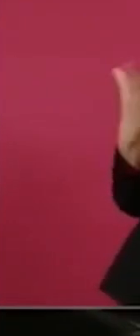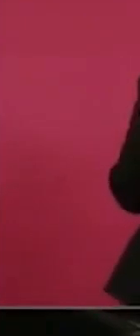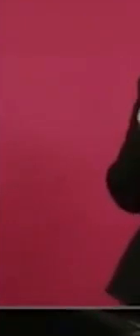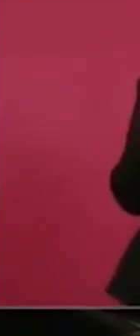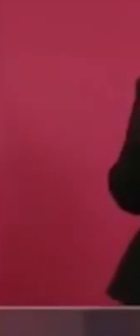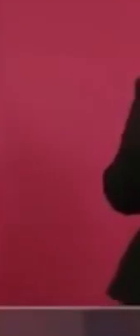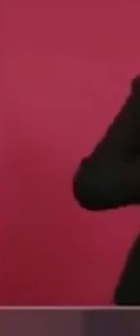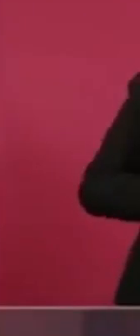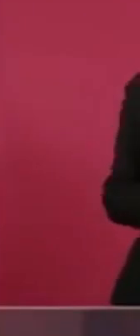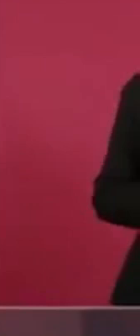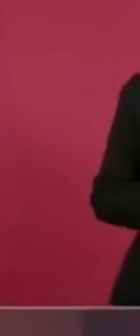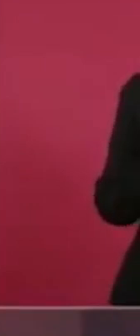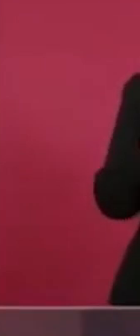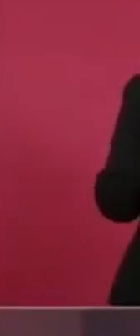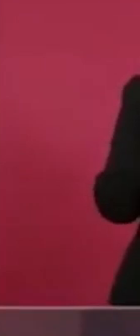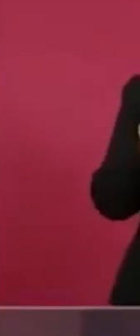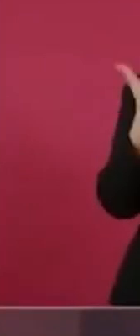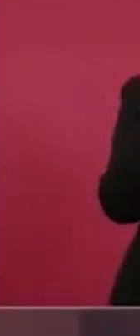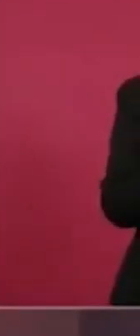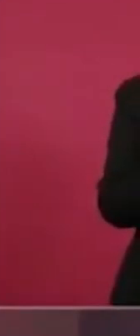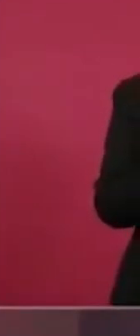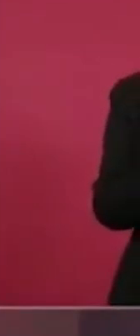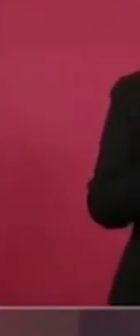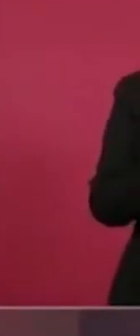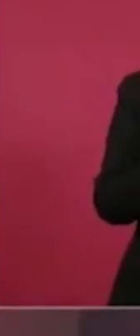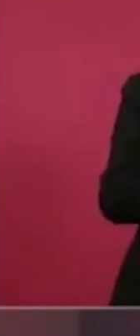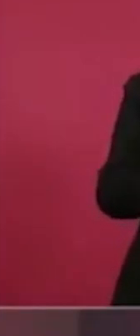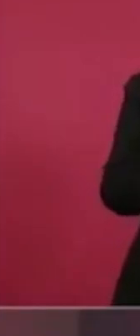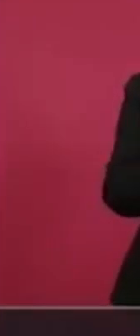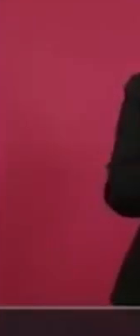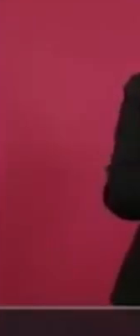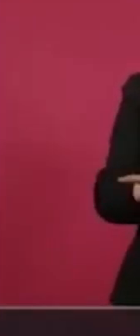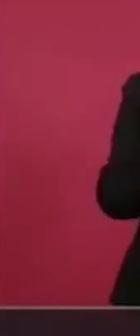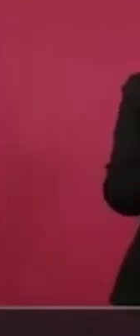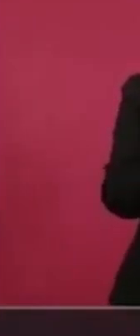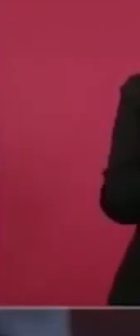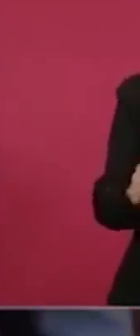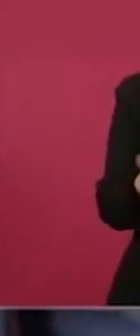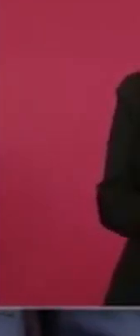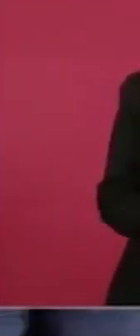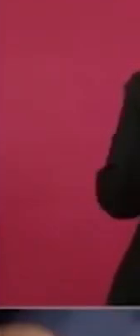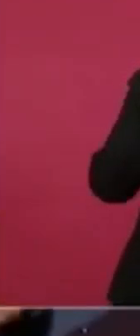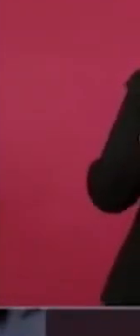vamos tratando y va ayudando mucho. Miren,